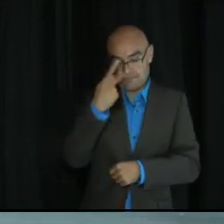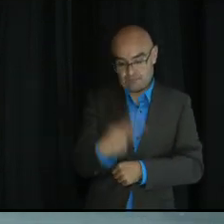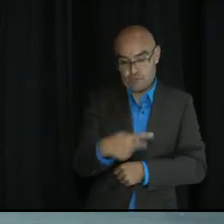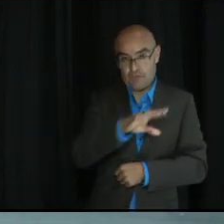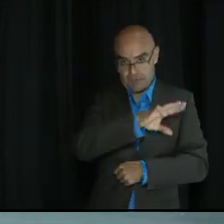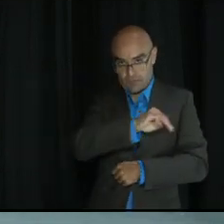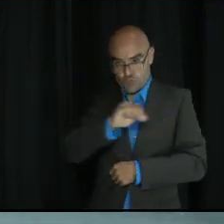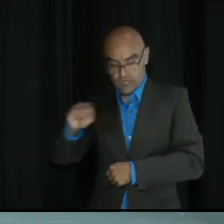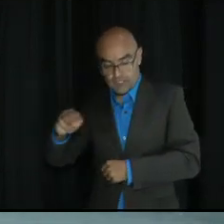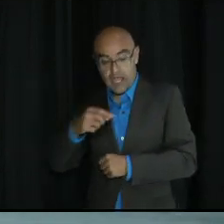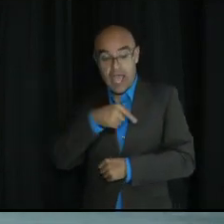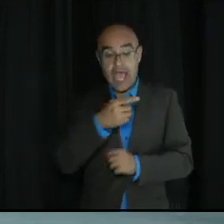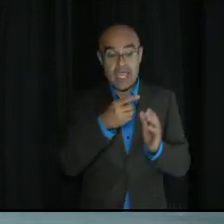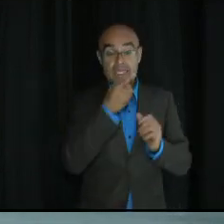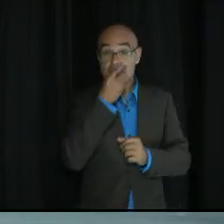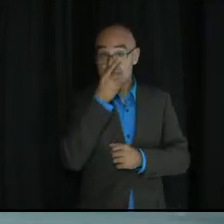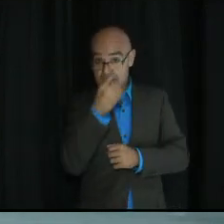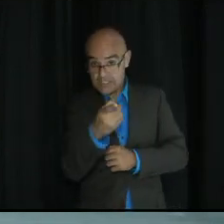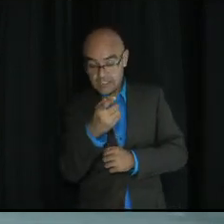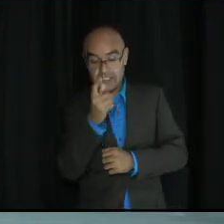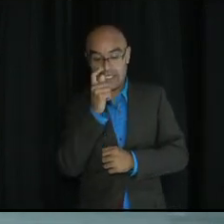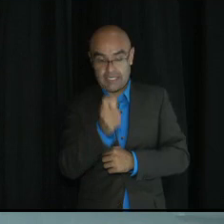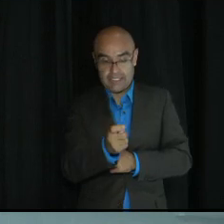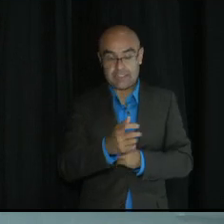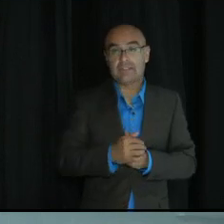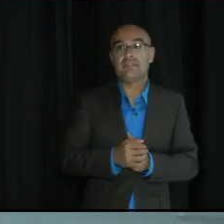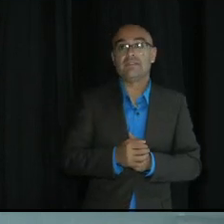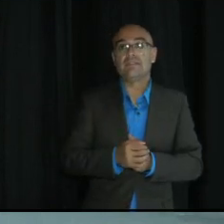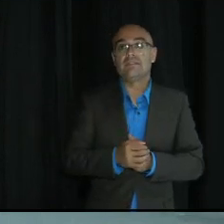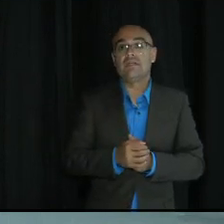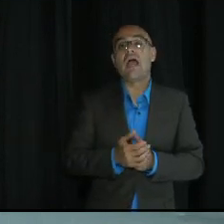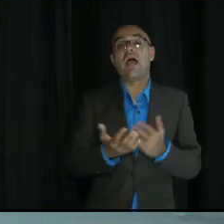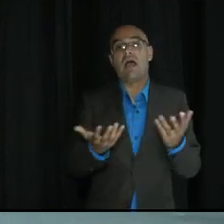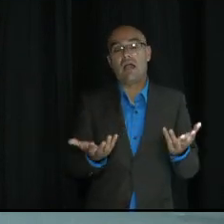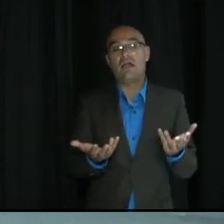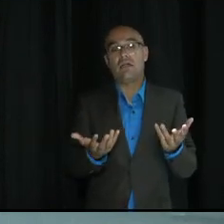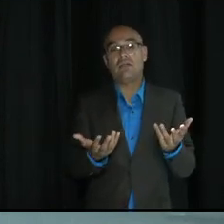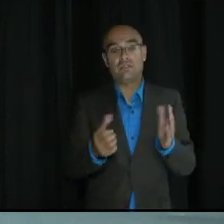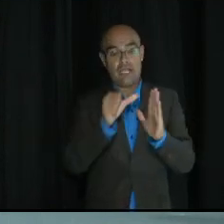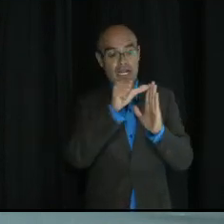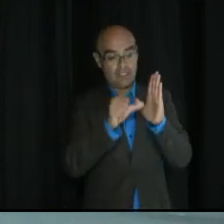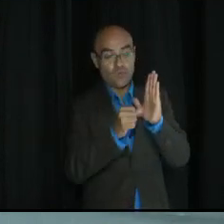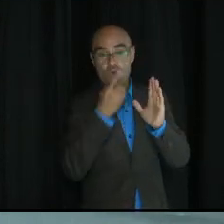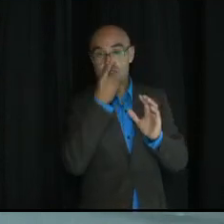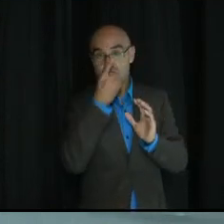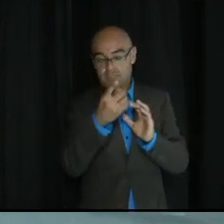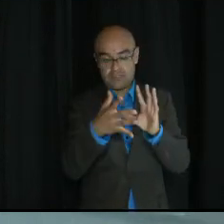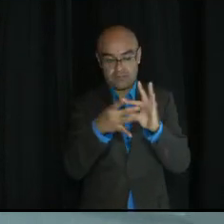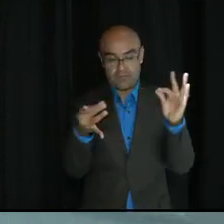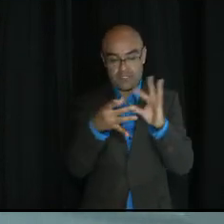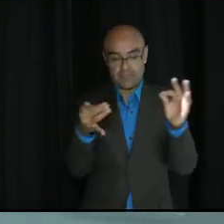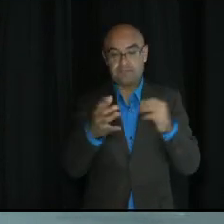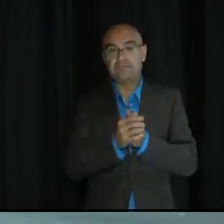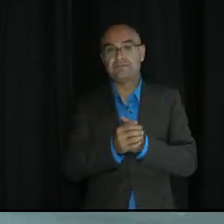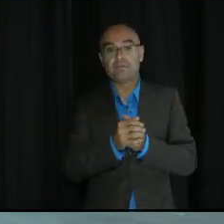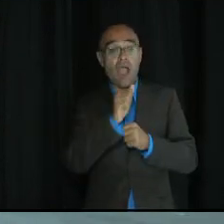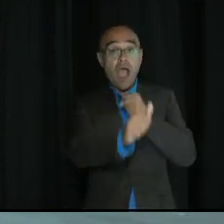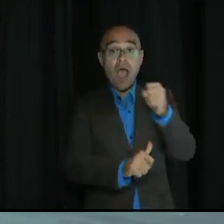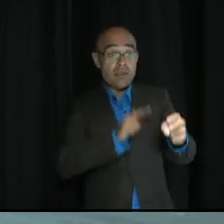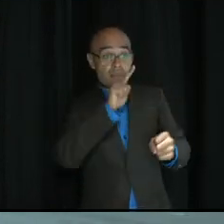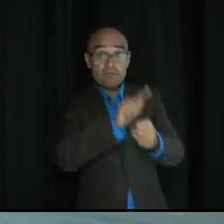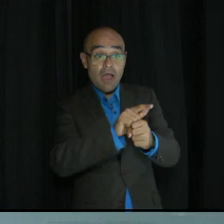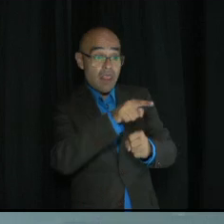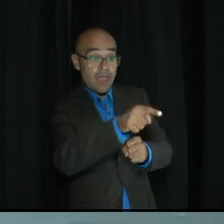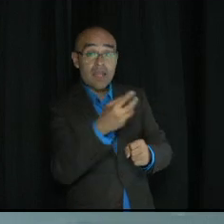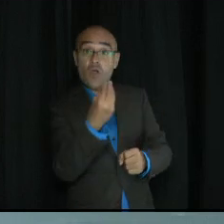bueno, pues de manera muy genérica, la citamos. La primera de ellas dice que deben de estar estos animales libres de hambre,